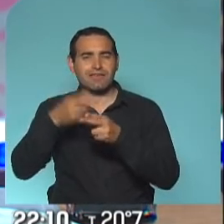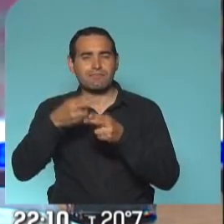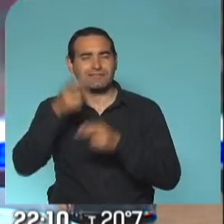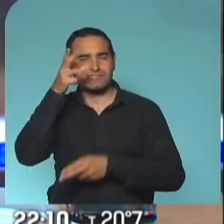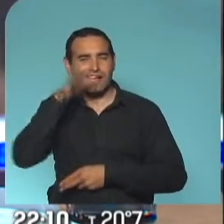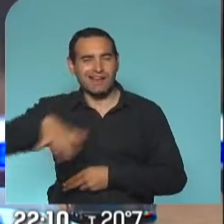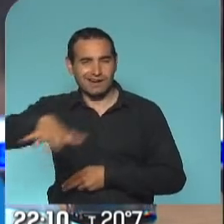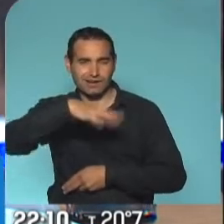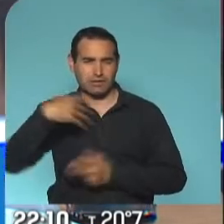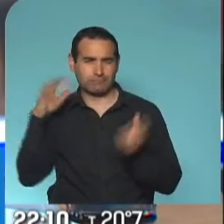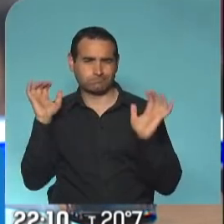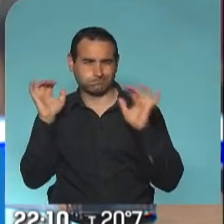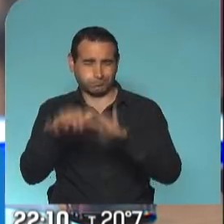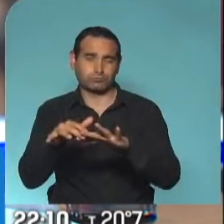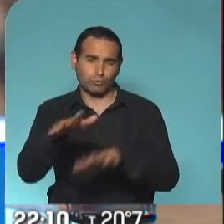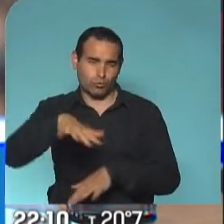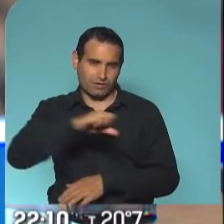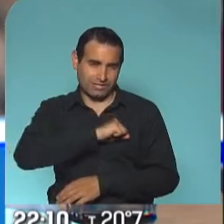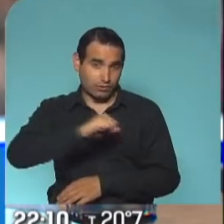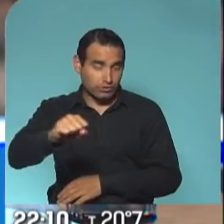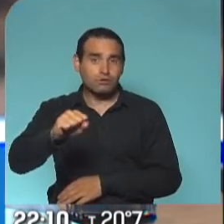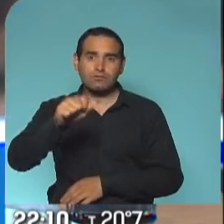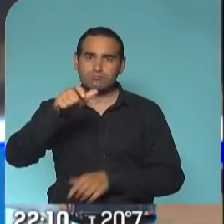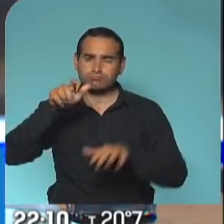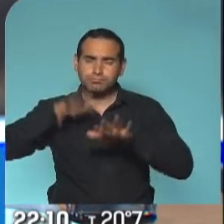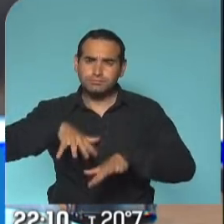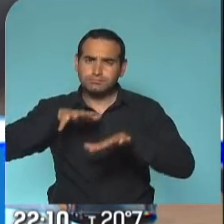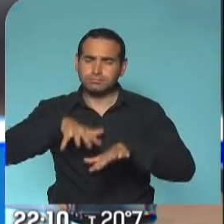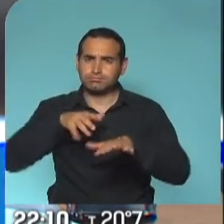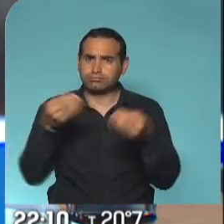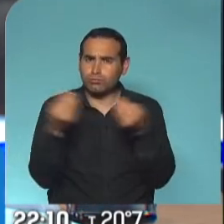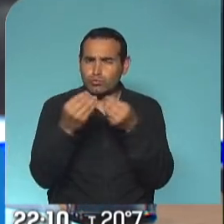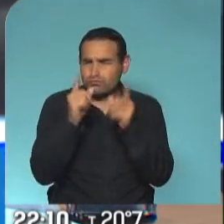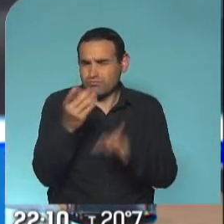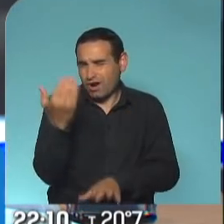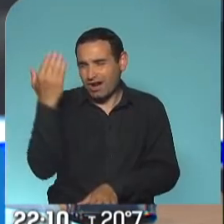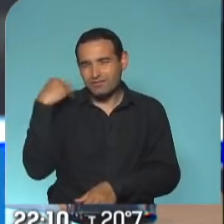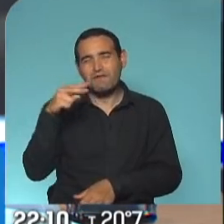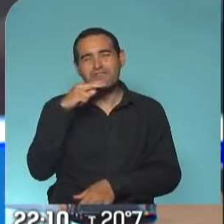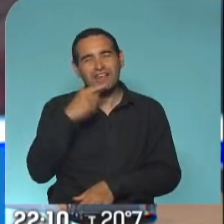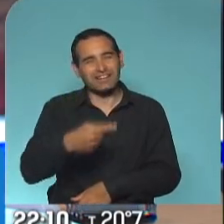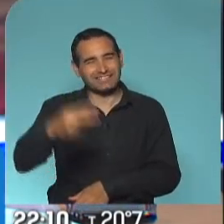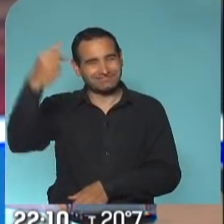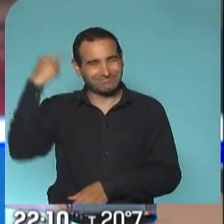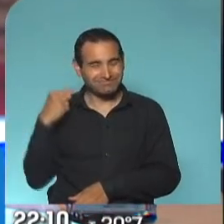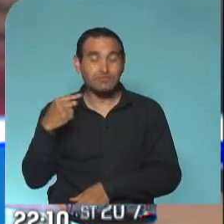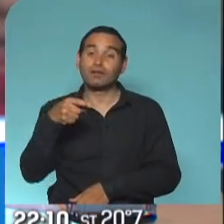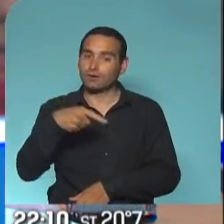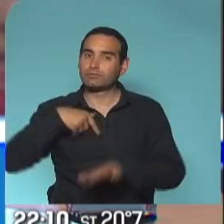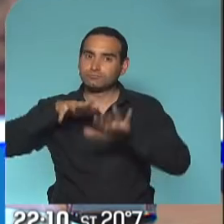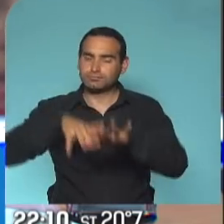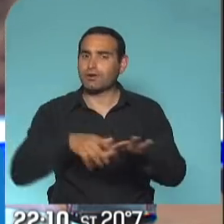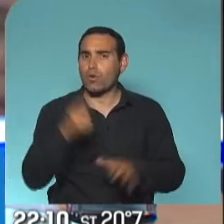de Santiago de Chile. Fue una marcha multitudinaria, como la de los últimos días, como la del viernes pasado, esa marcha que